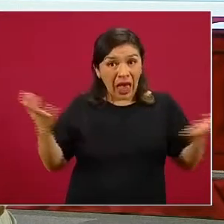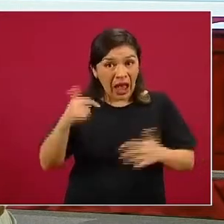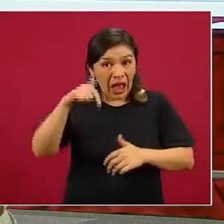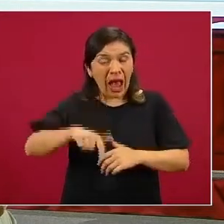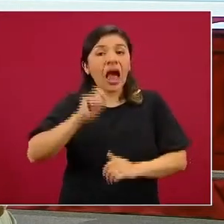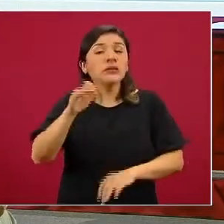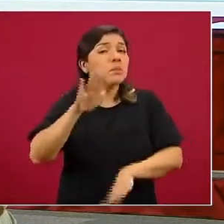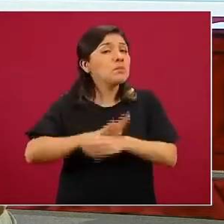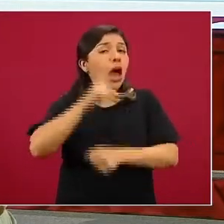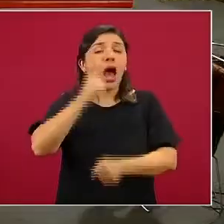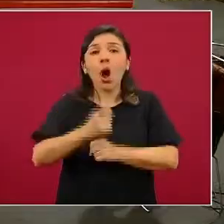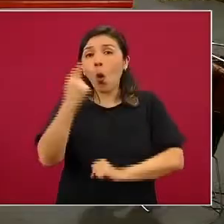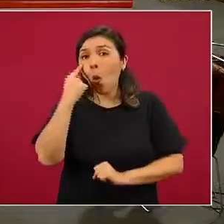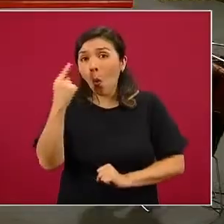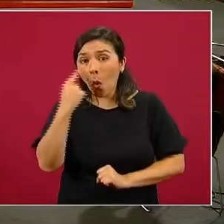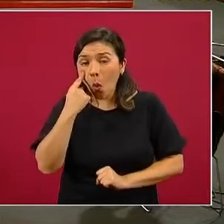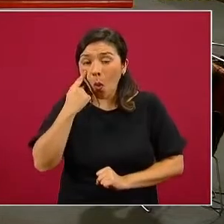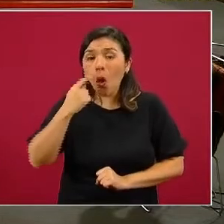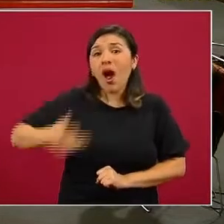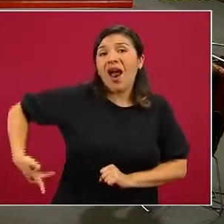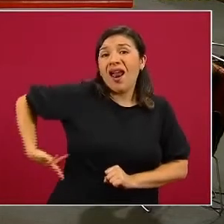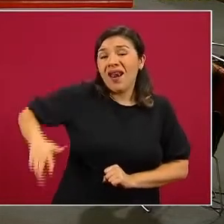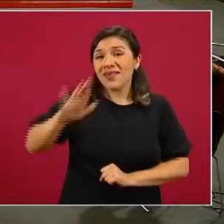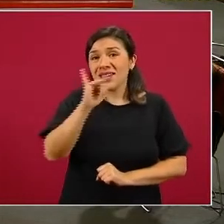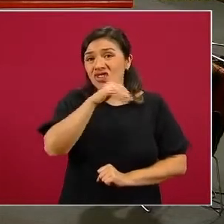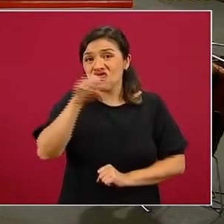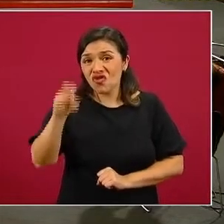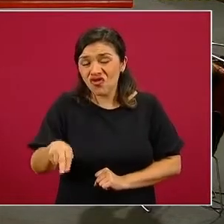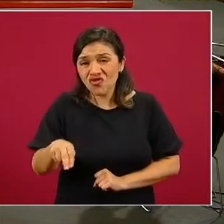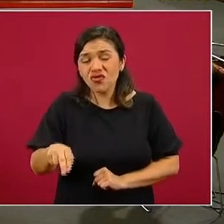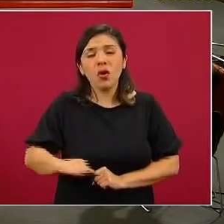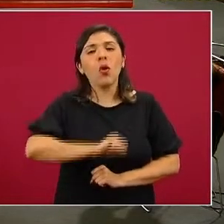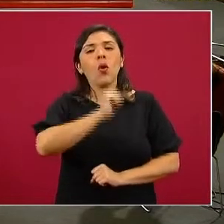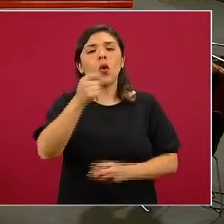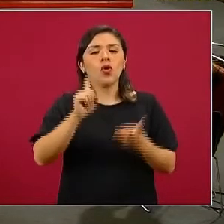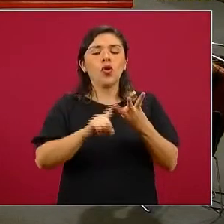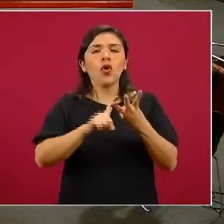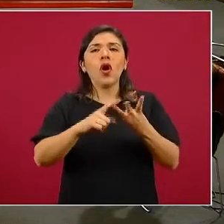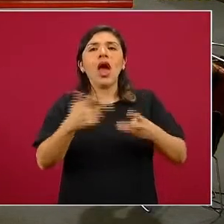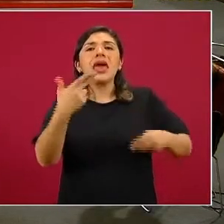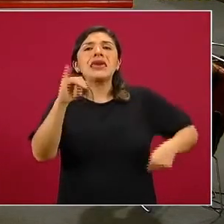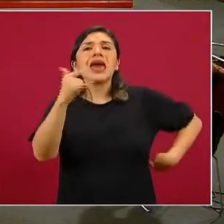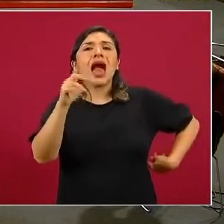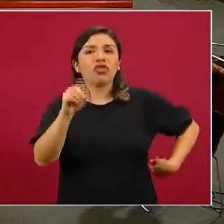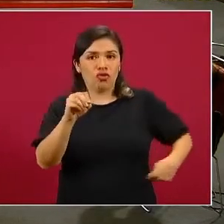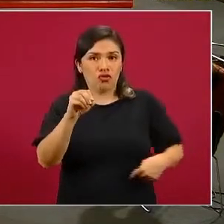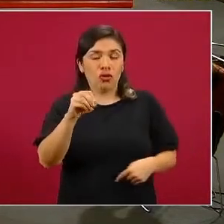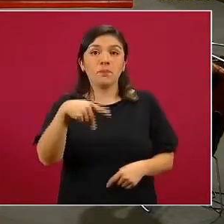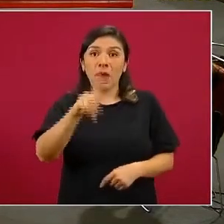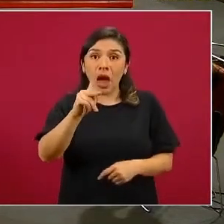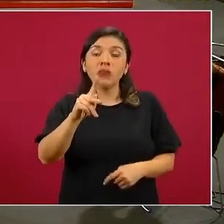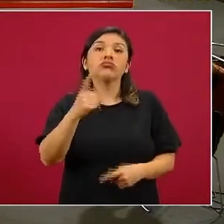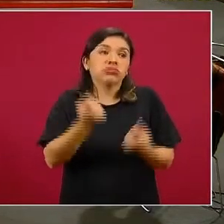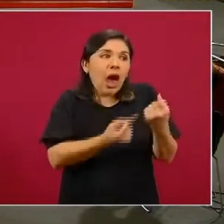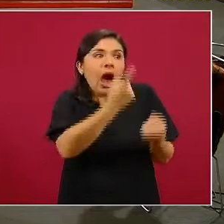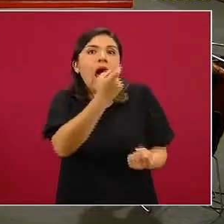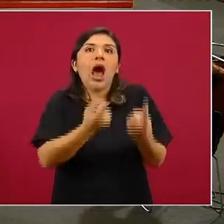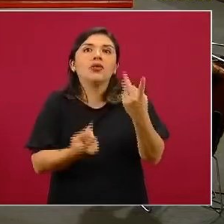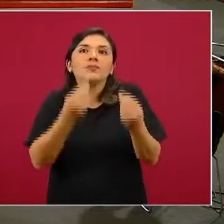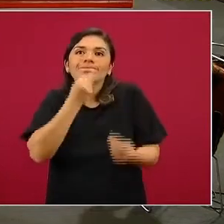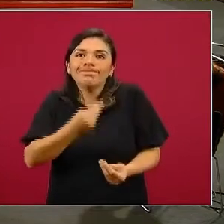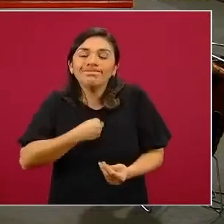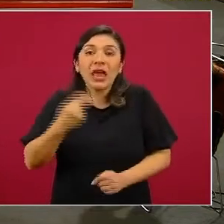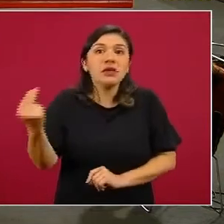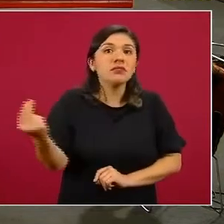son de córnea, de riñón y de hígado. Pero bueno, ha habido la necesidad de